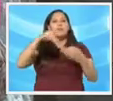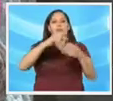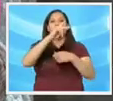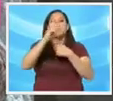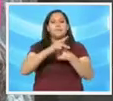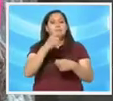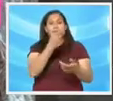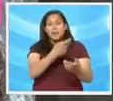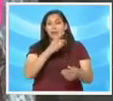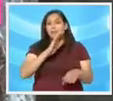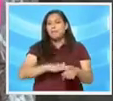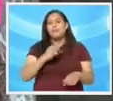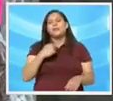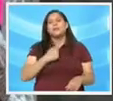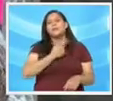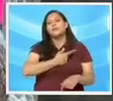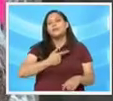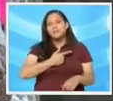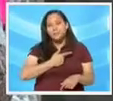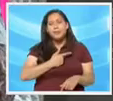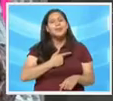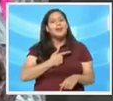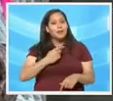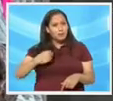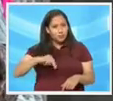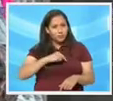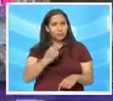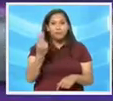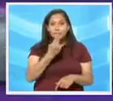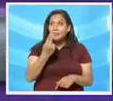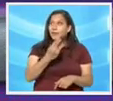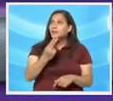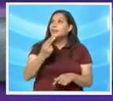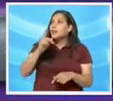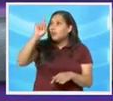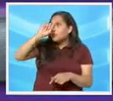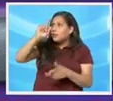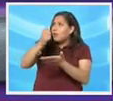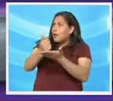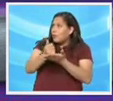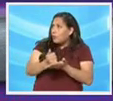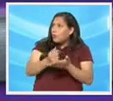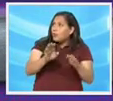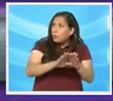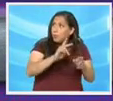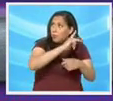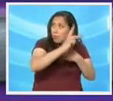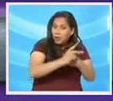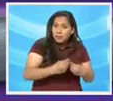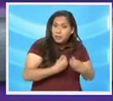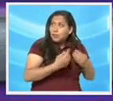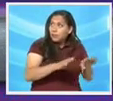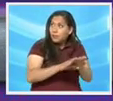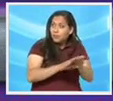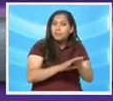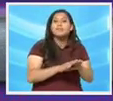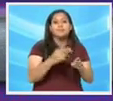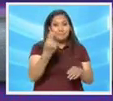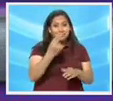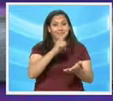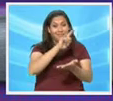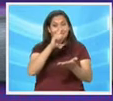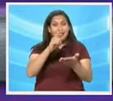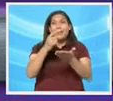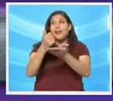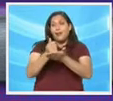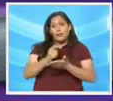me gusta mucho porque Sí. vaya que si necesitamos instrucciones a veces Sí, para vivir en nuestro México. país, ¿no? Pues Instrucciones para vivir en